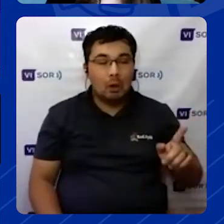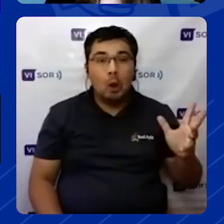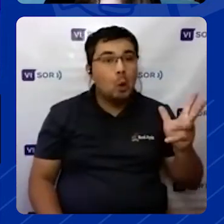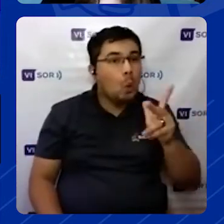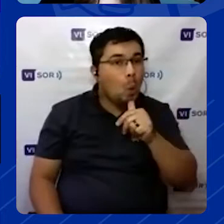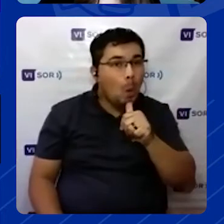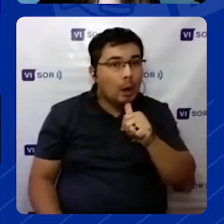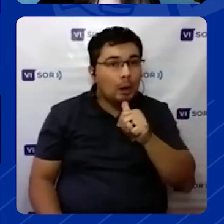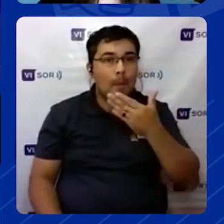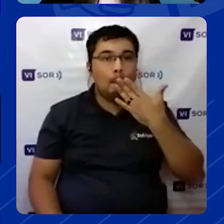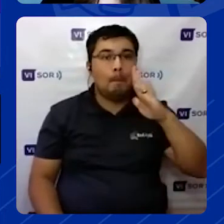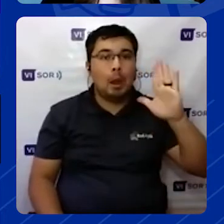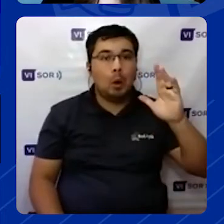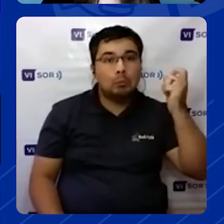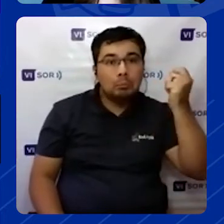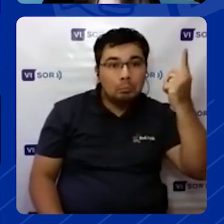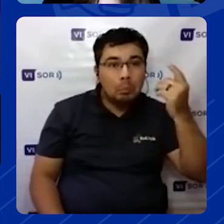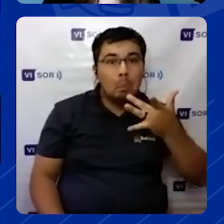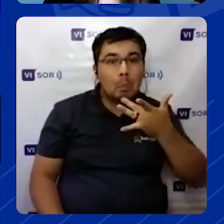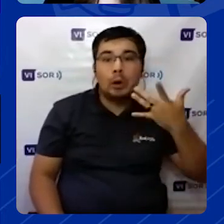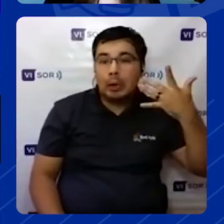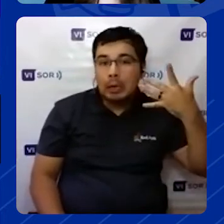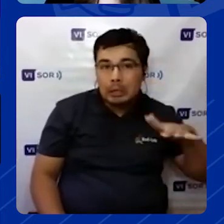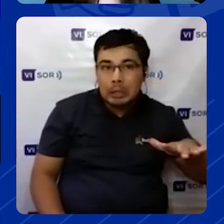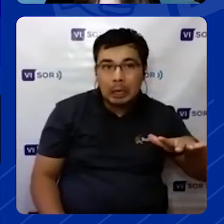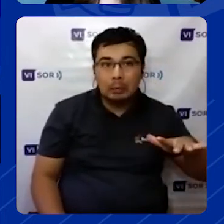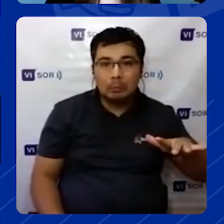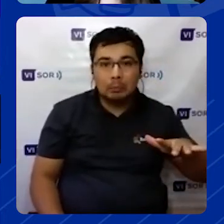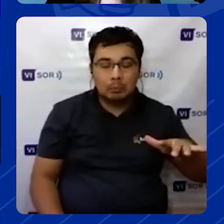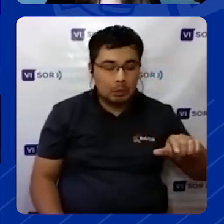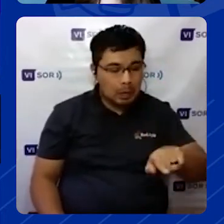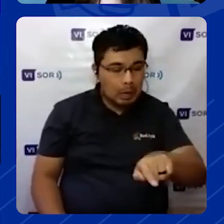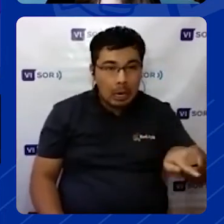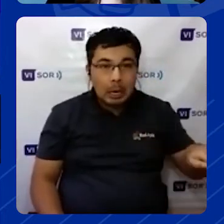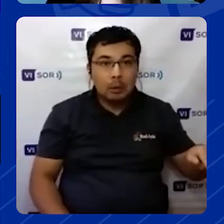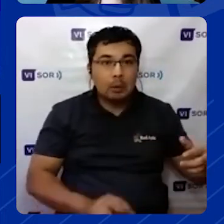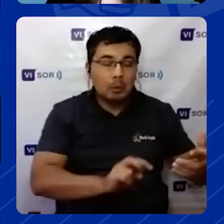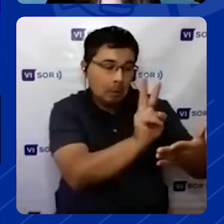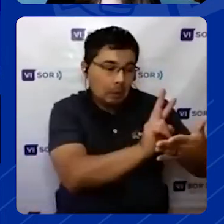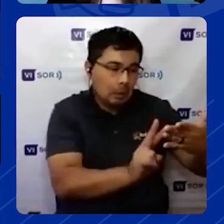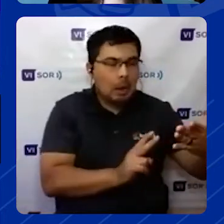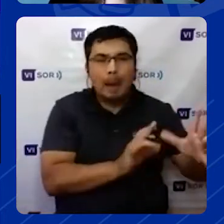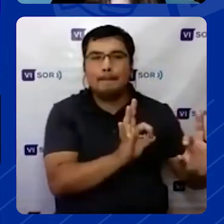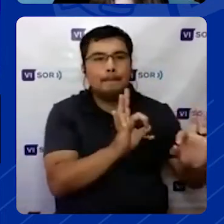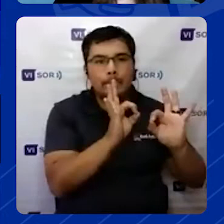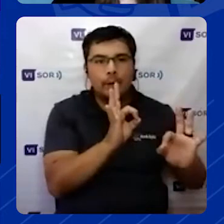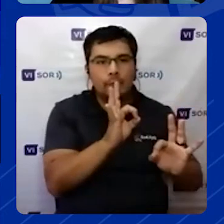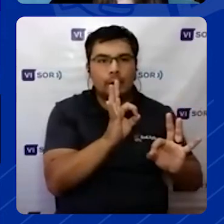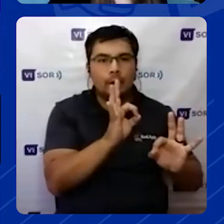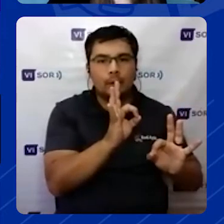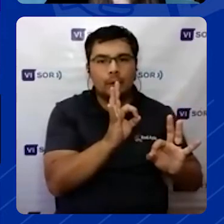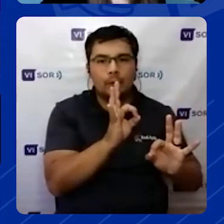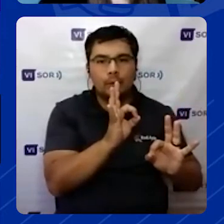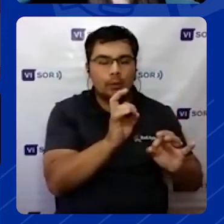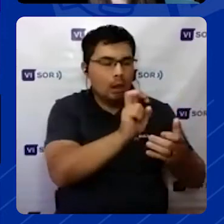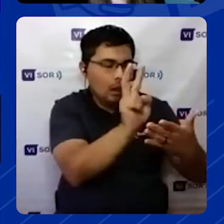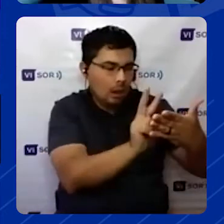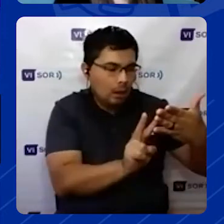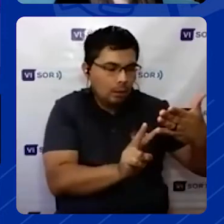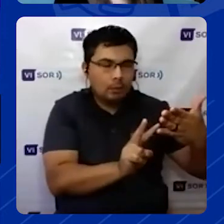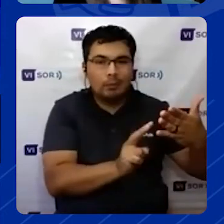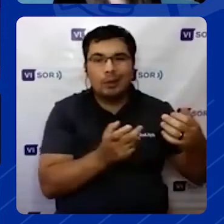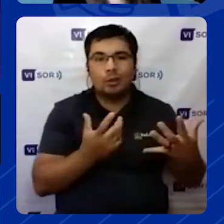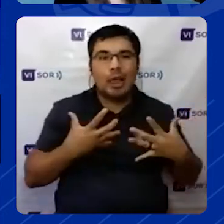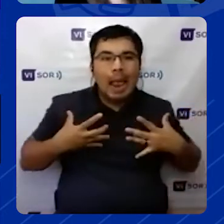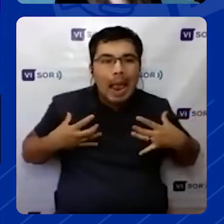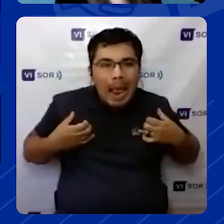porque ya si habían adquirido la competencia lectora, entendían perfectamente sus libros, con lo cual el esfuerzo de hacer lectura fácil era en vano, no